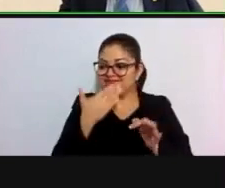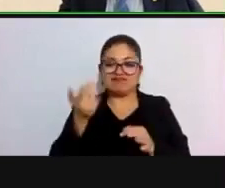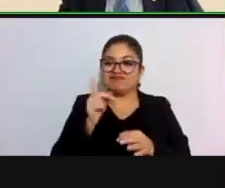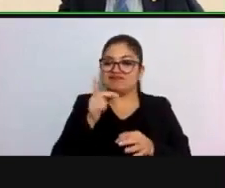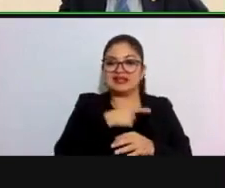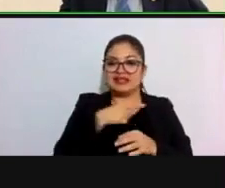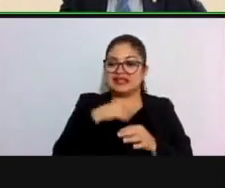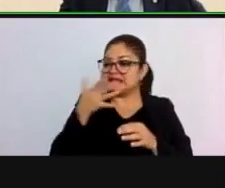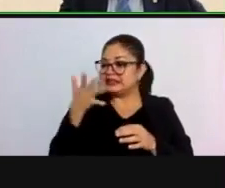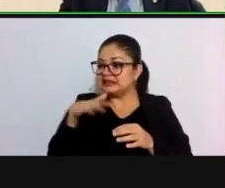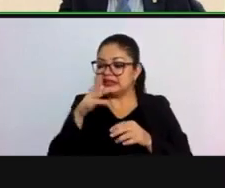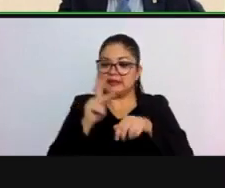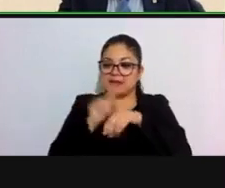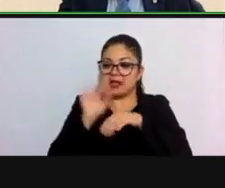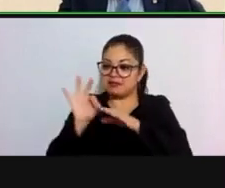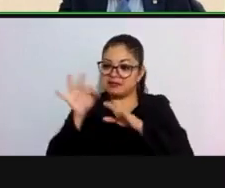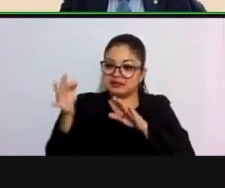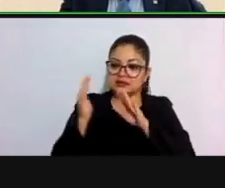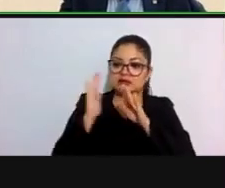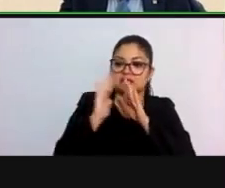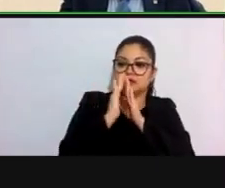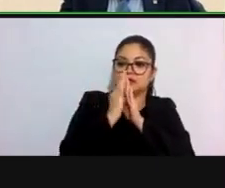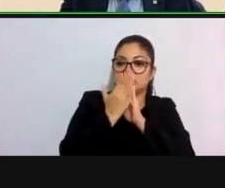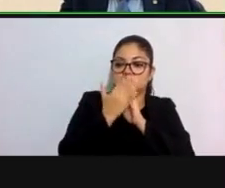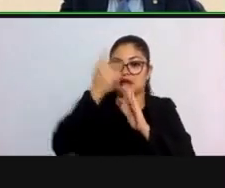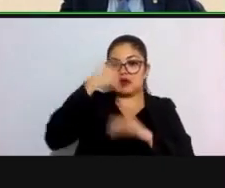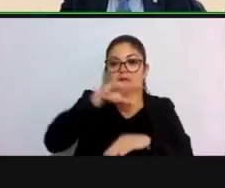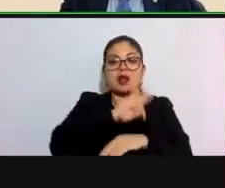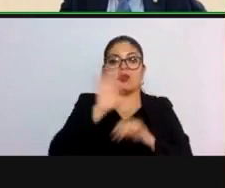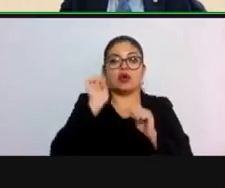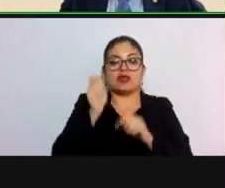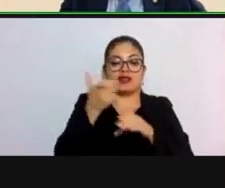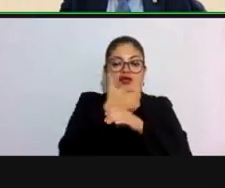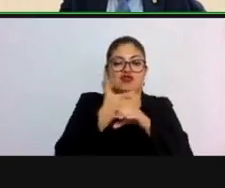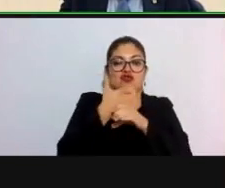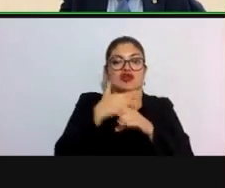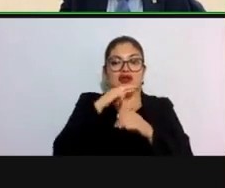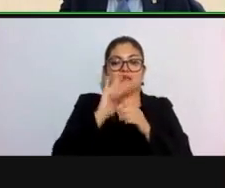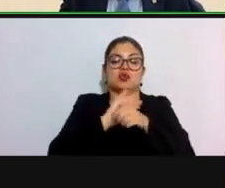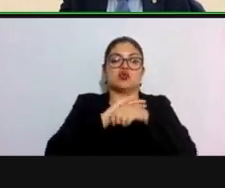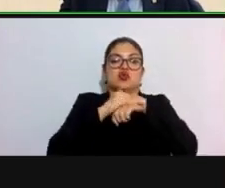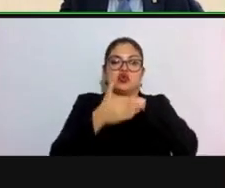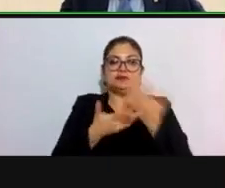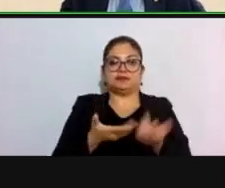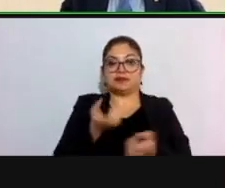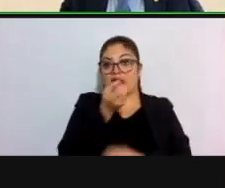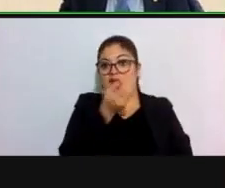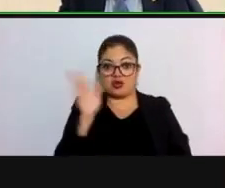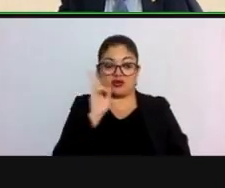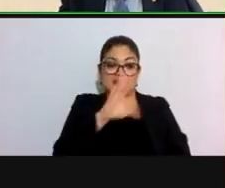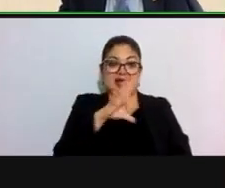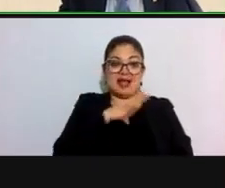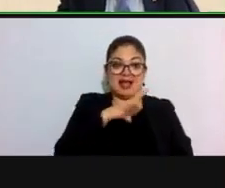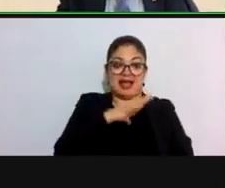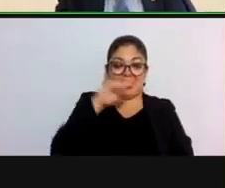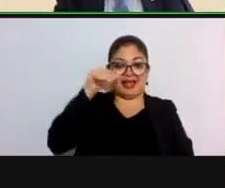pueda cicatrizar adecuadamente. Ahora bien, hay lesiones como esta donde probablemente no haya una herida, pero